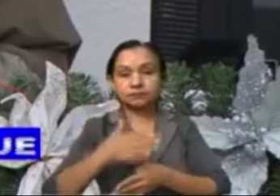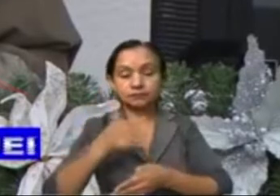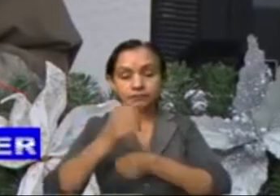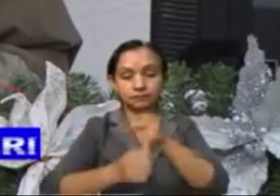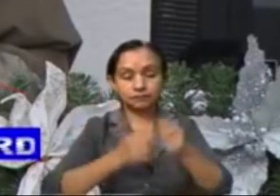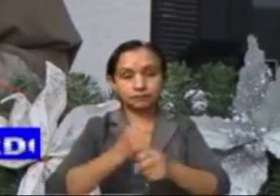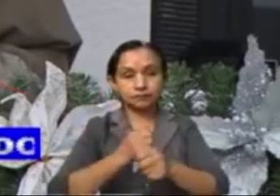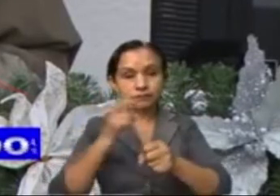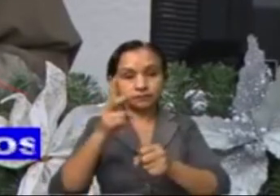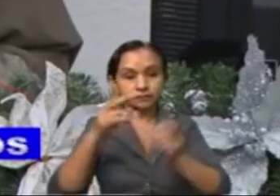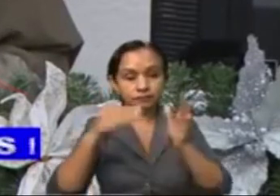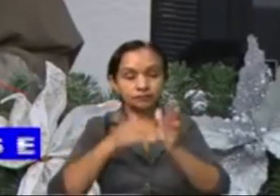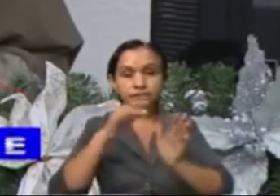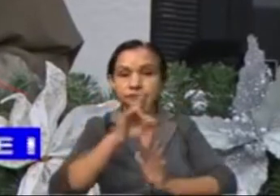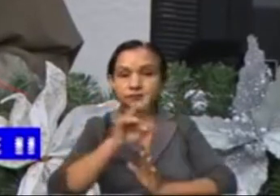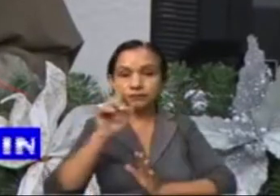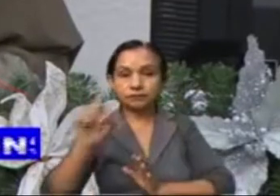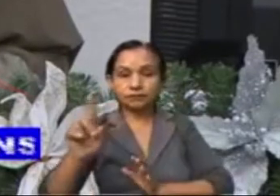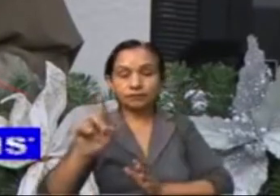año 2021.